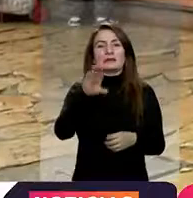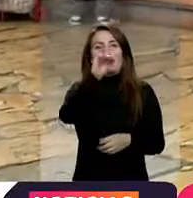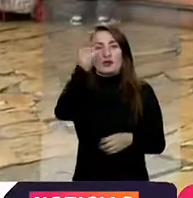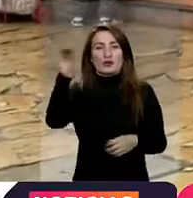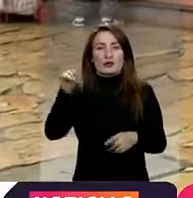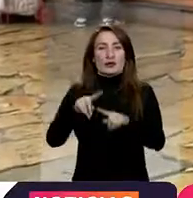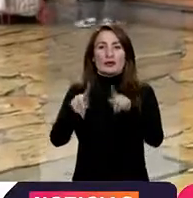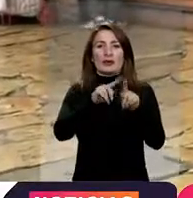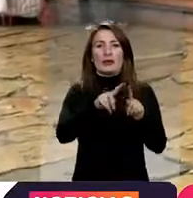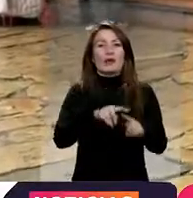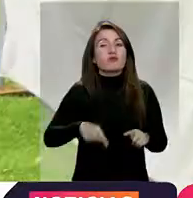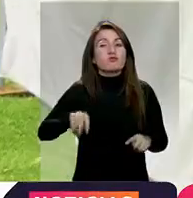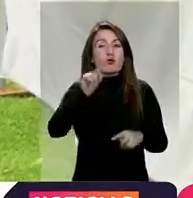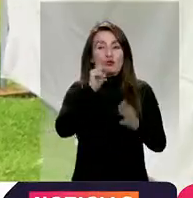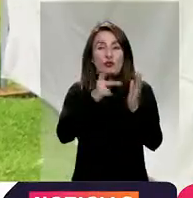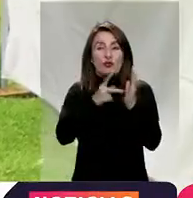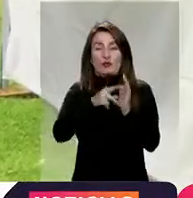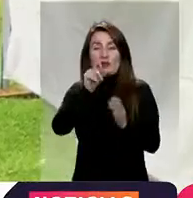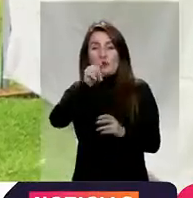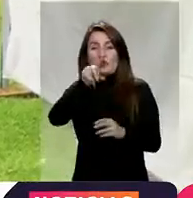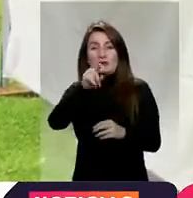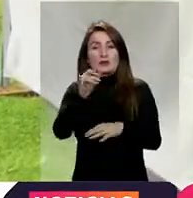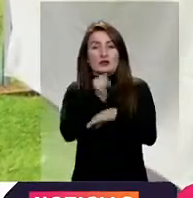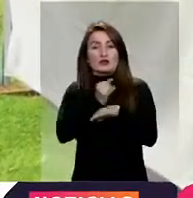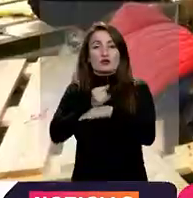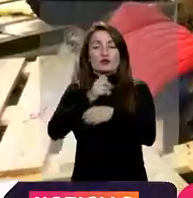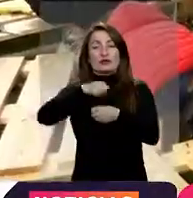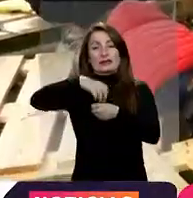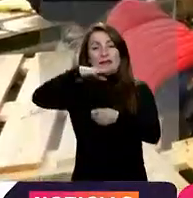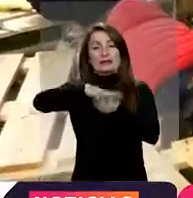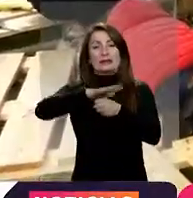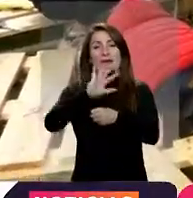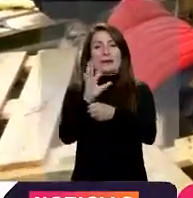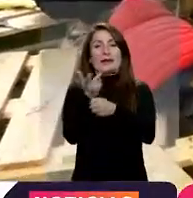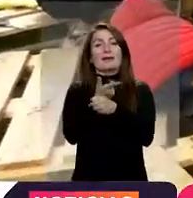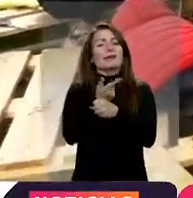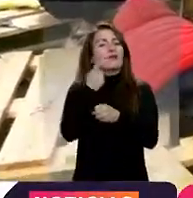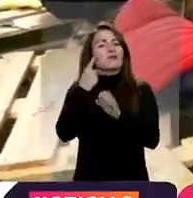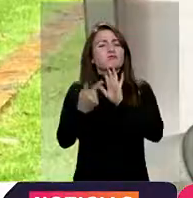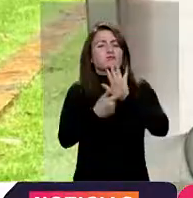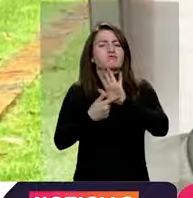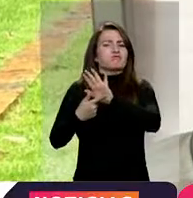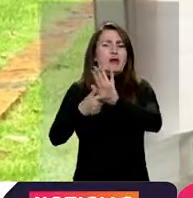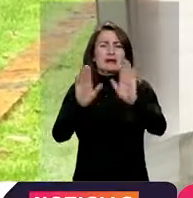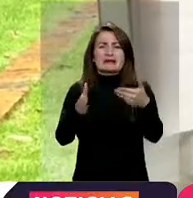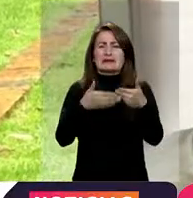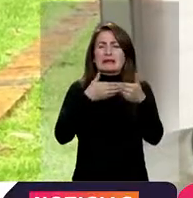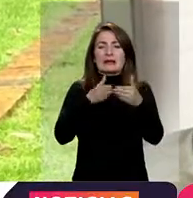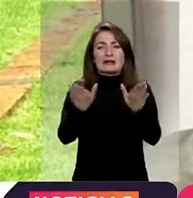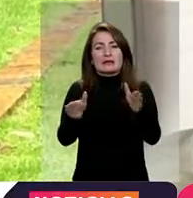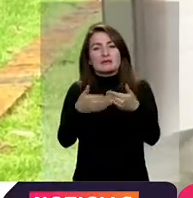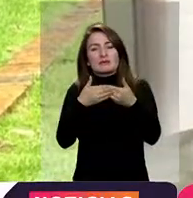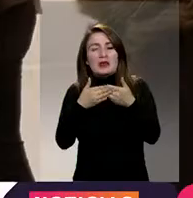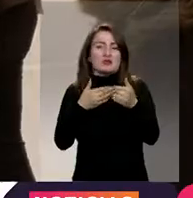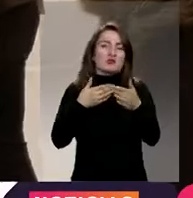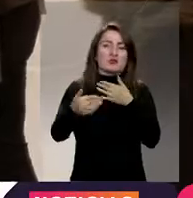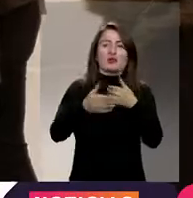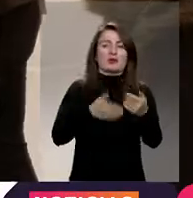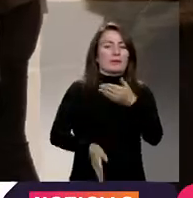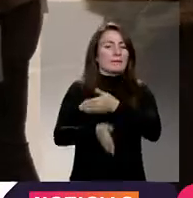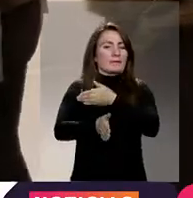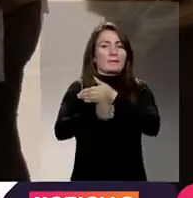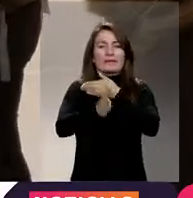Este escenario, que desde 2011 hace parte del Instituto Distrital de las Artes, ha atravesado por cierres intermitentes. Sin embargo,